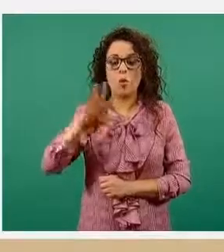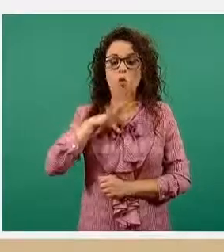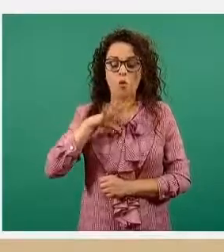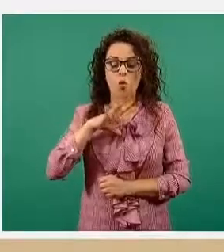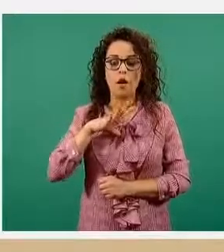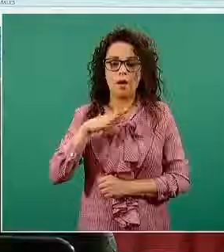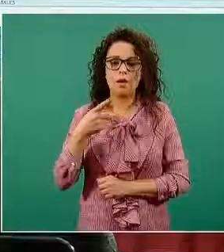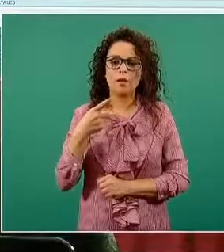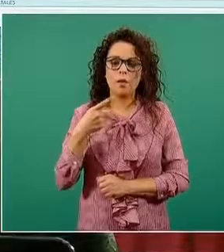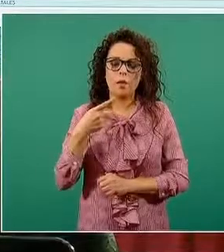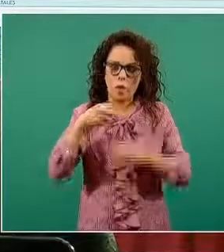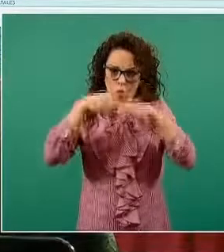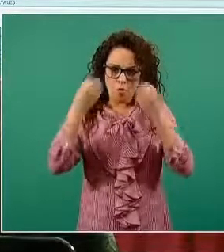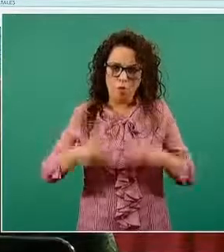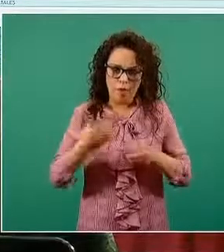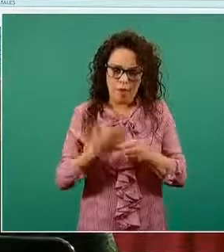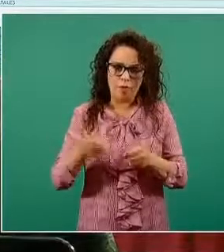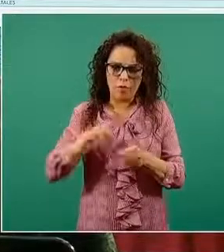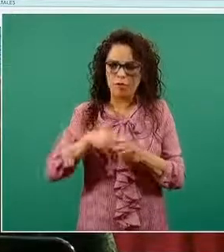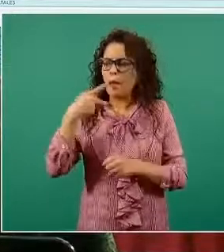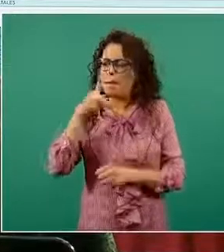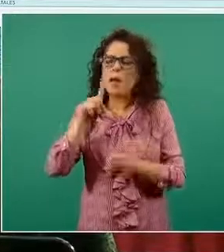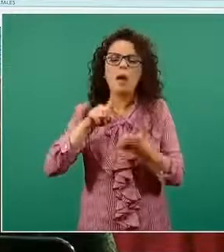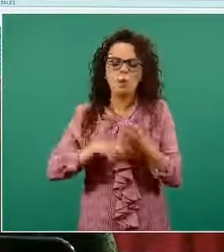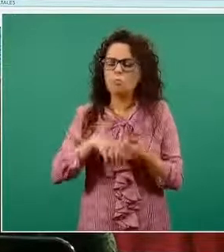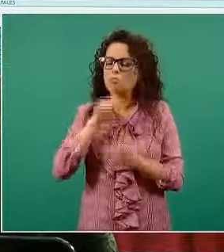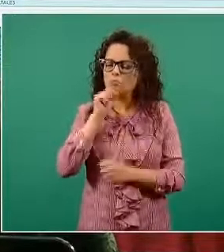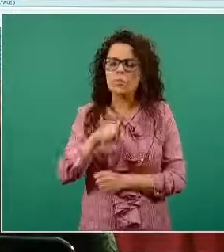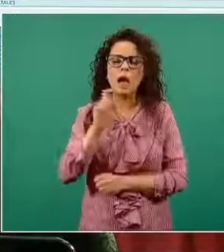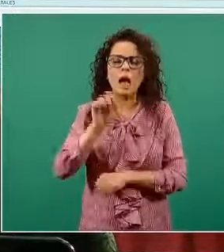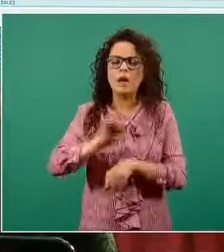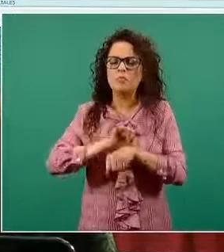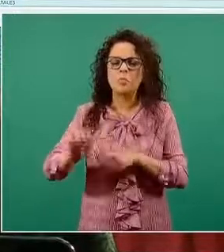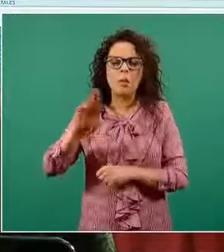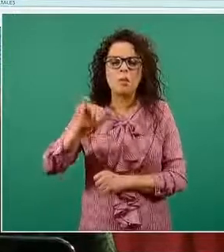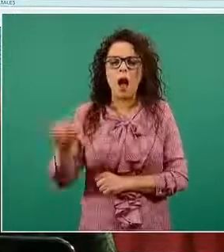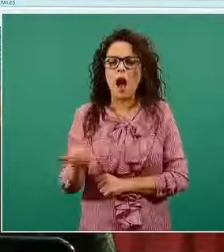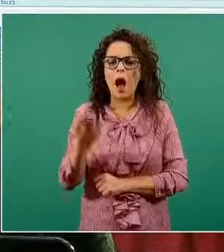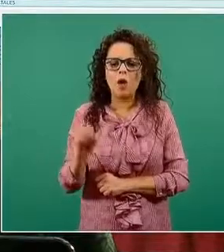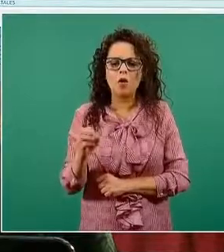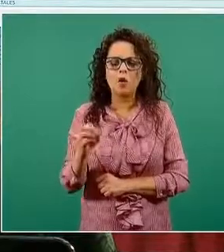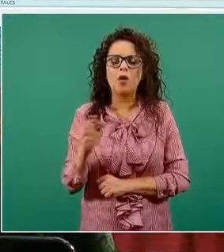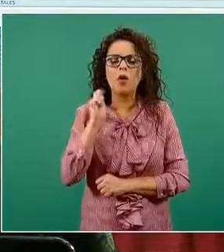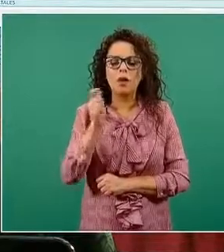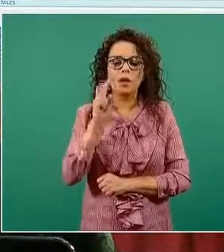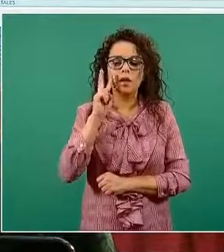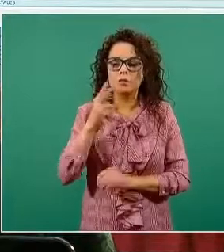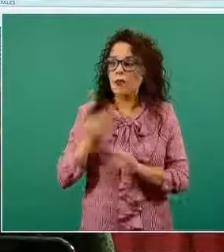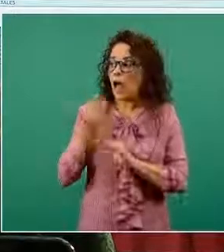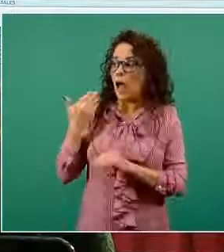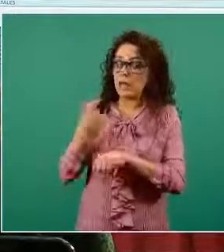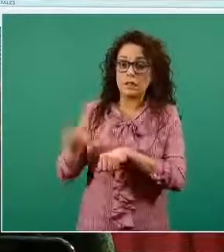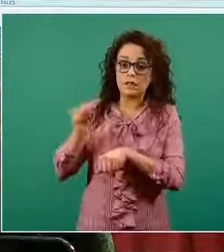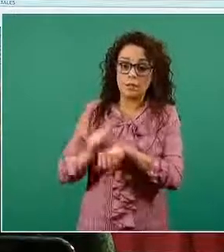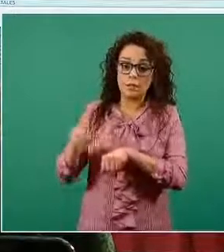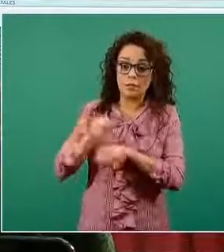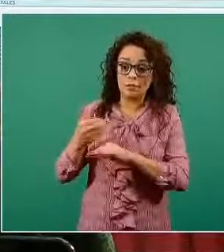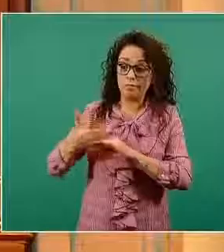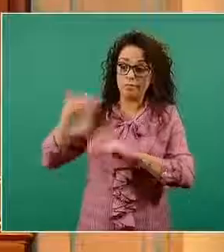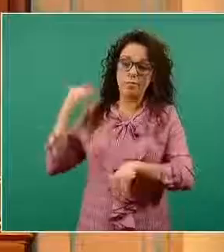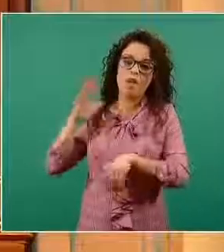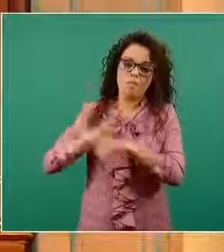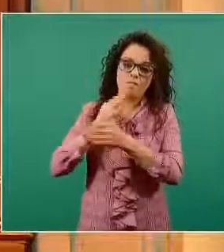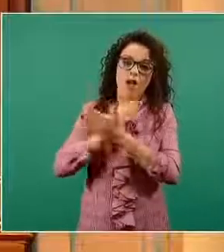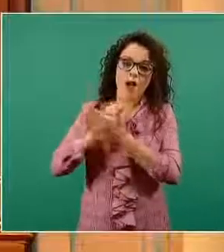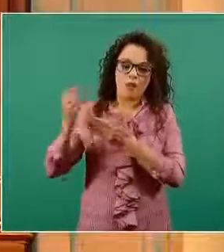siendo un porcentaje también muy bajo en relación a lo que hemos visto en semanas previas y durante el año pasado, y solo